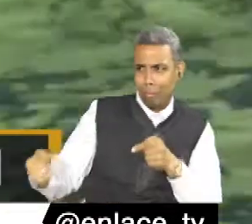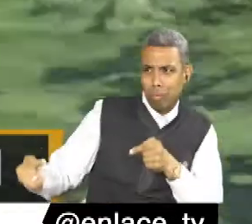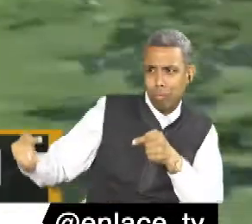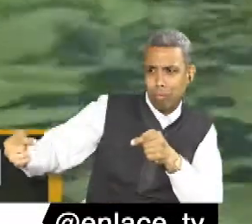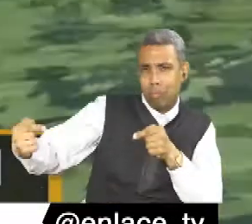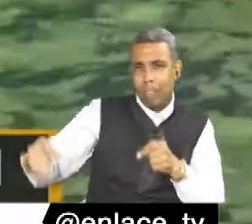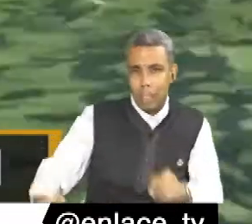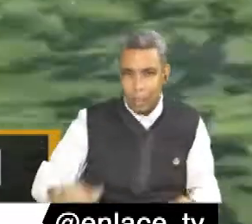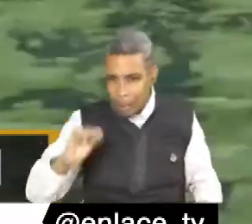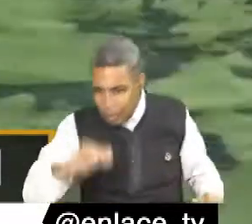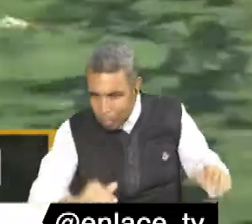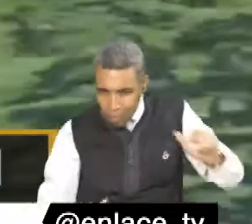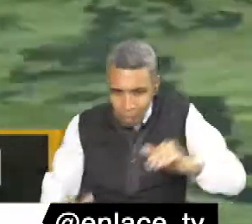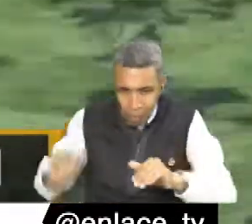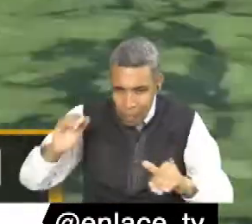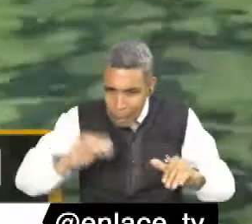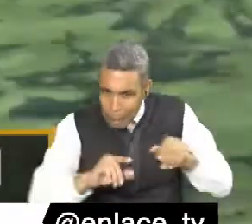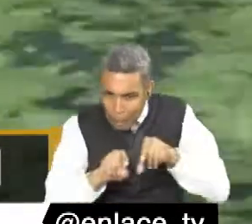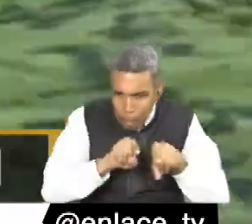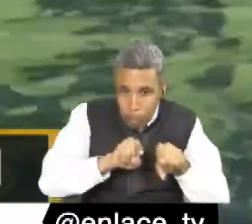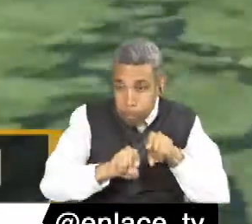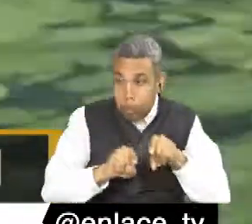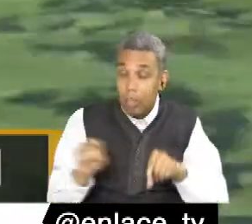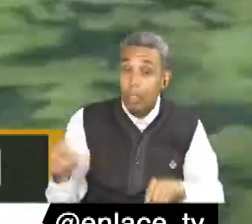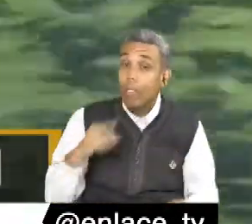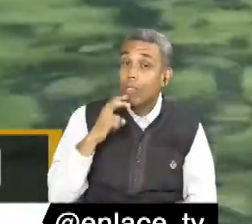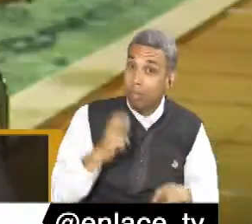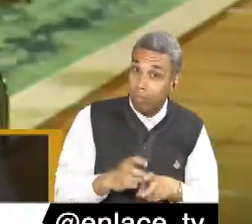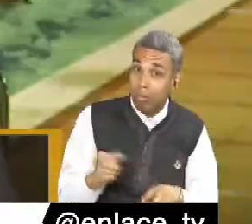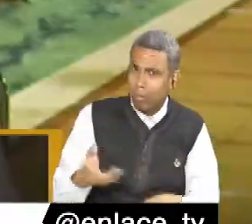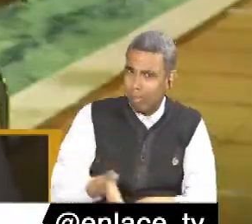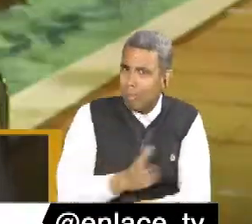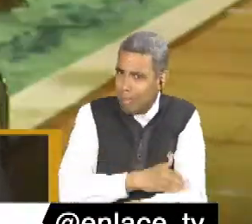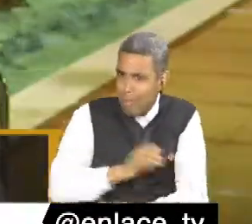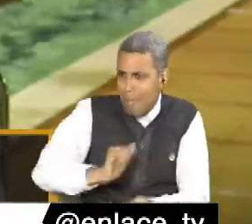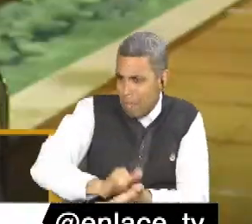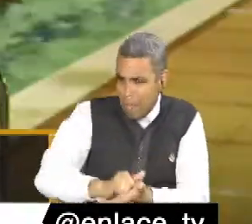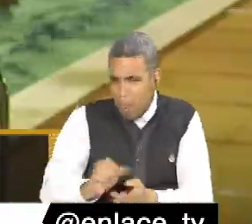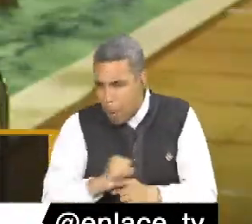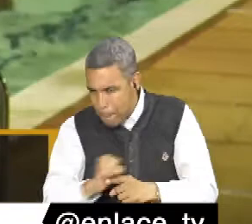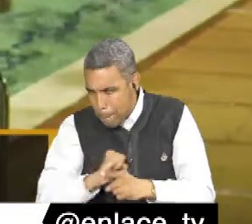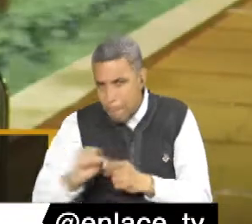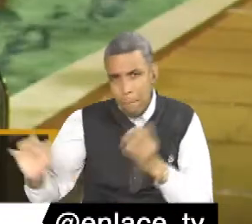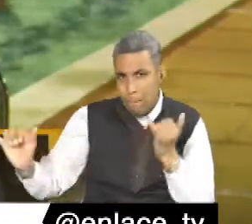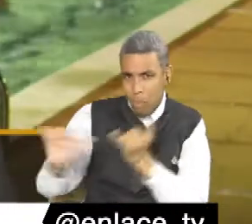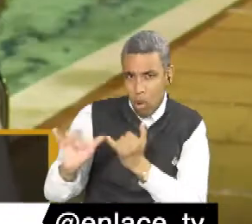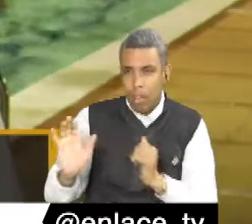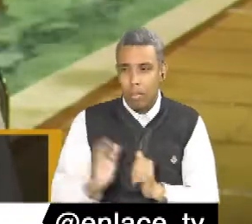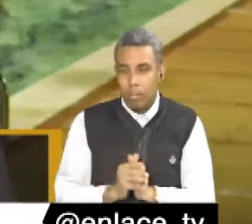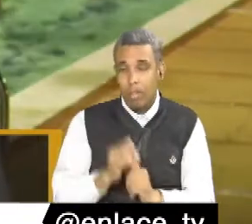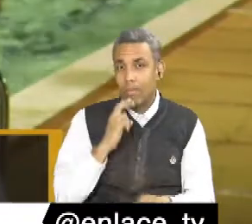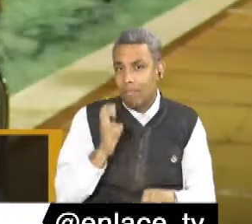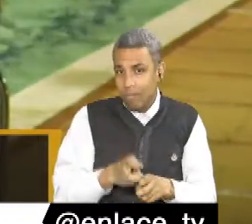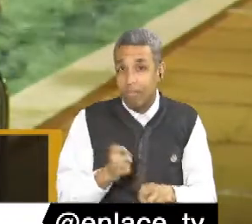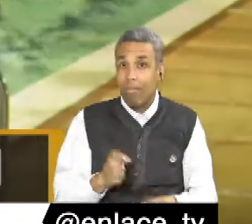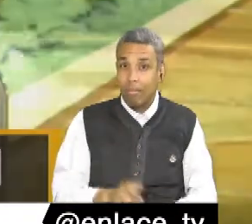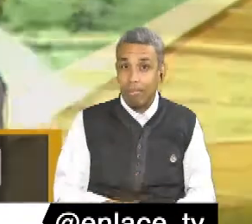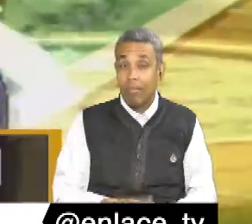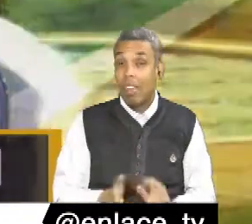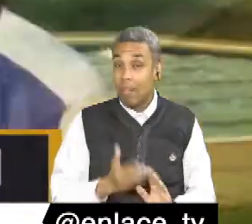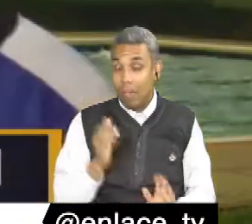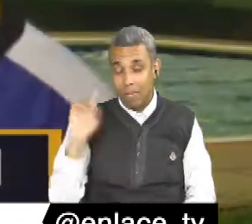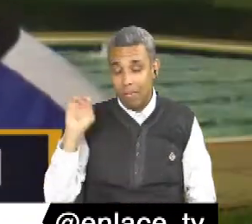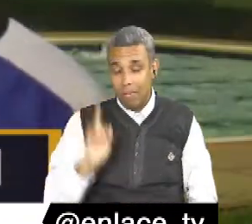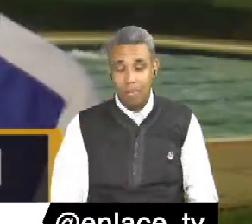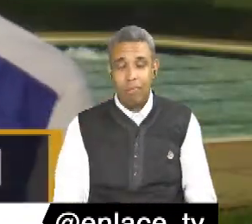como cualquier ganadora siempre tiene una contrincante con la que siempre le toca competir. Entonces fue durito.